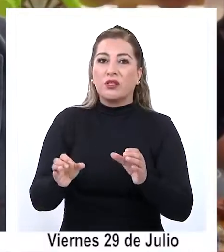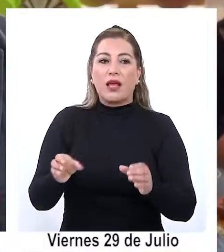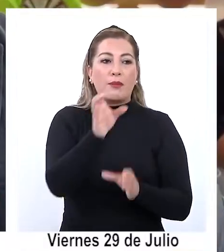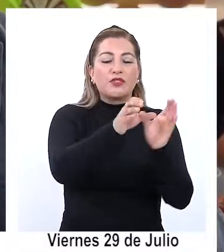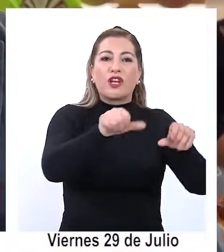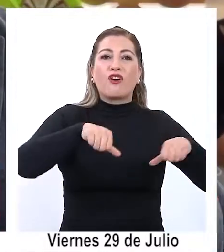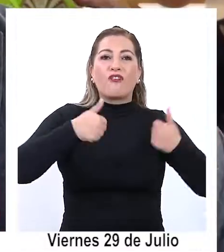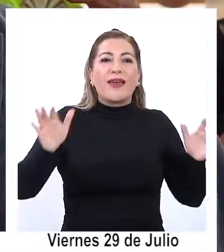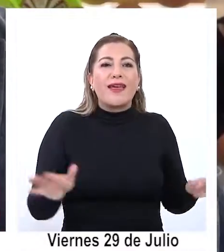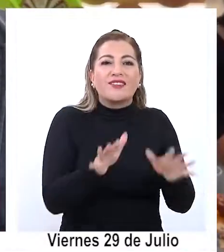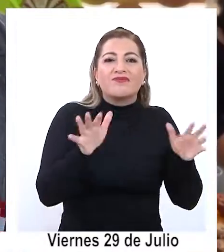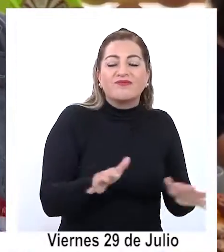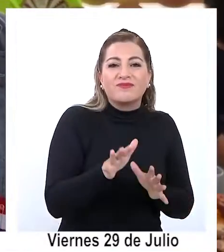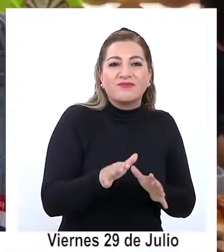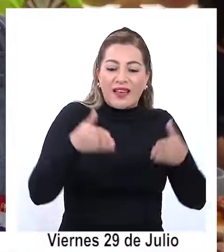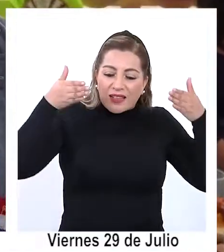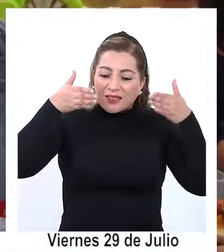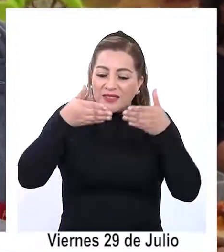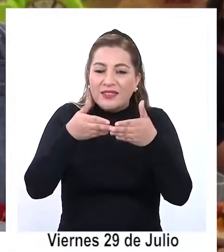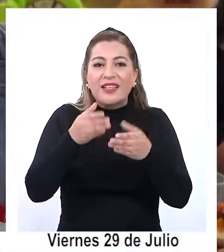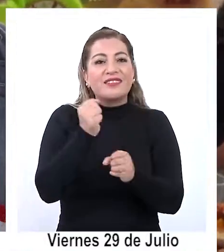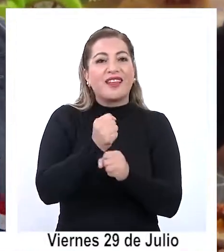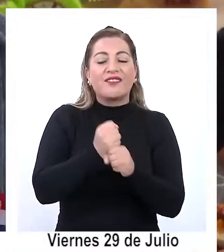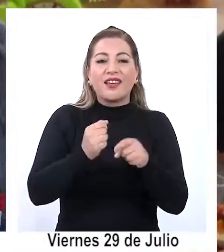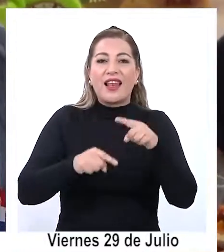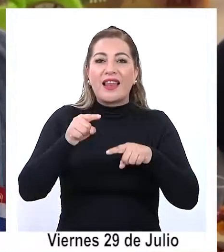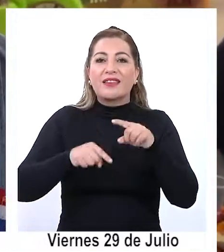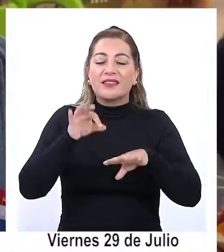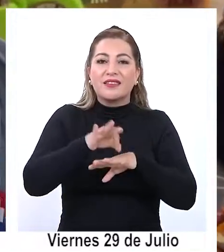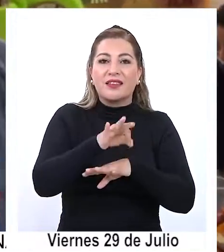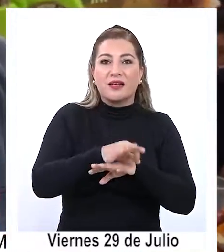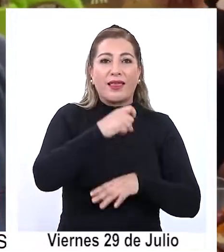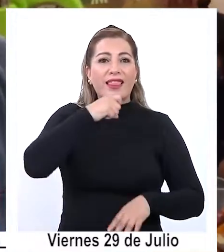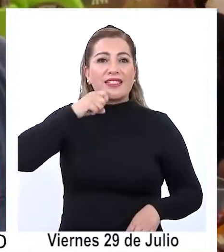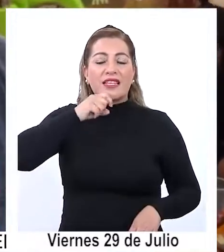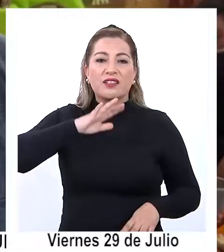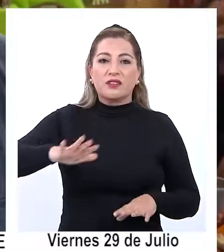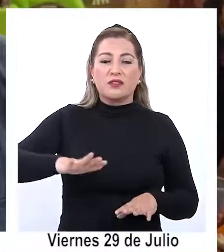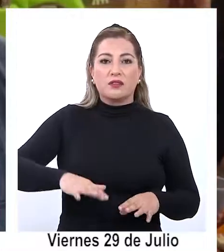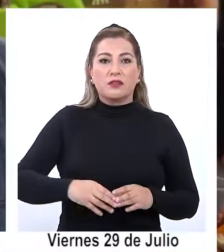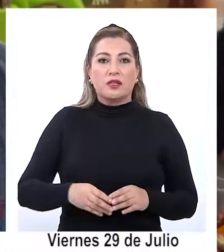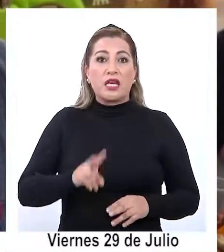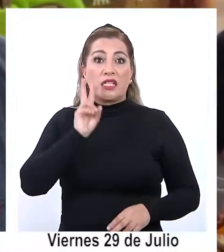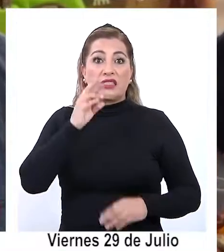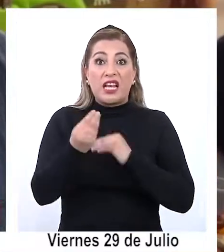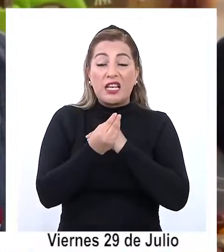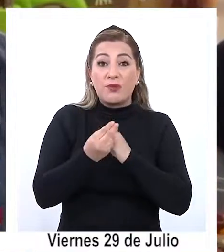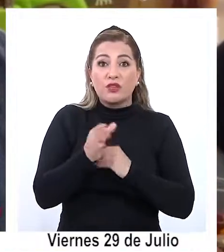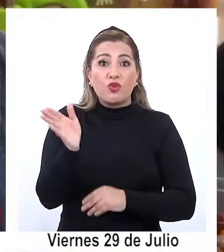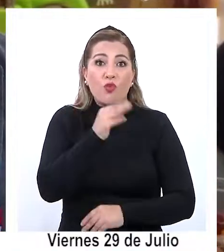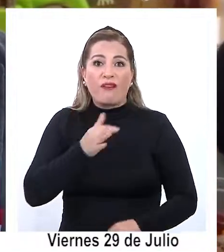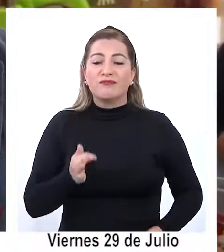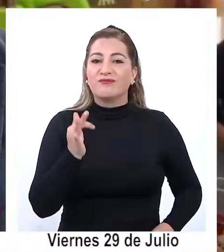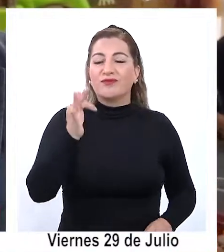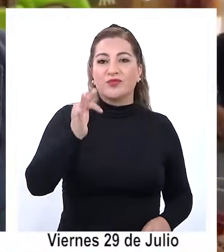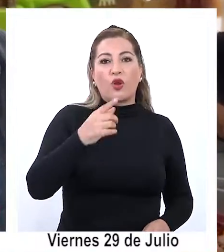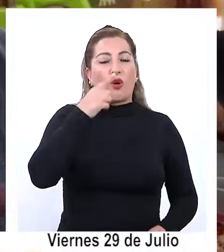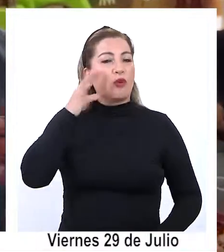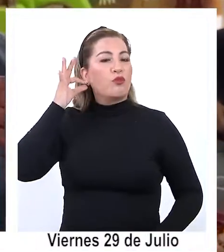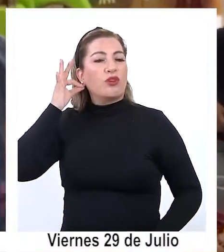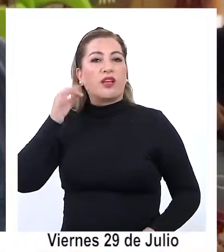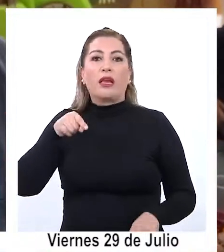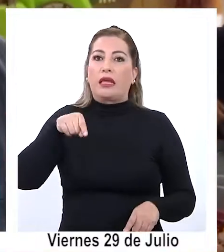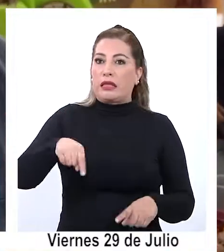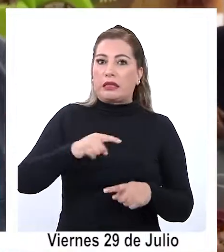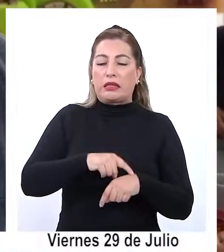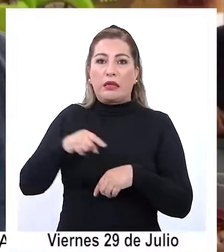nuestros jóvenes a que se dediquen a la agricultura y sacar este desierto adelante. Sin alimento no hay futuro. Y los agricultores y agricultoras durante